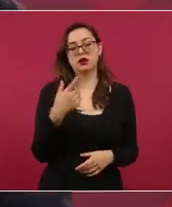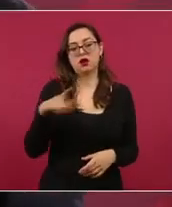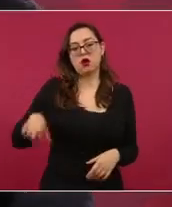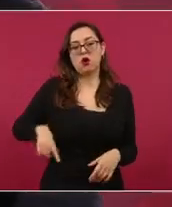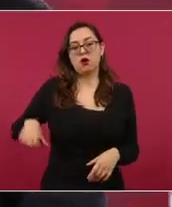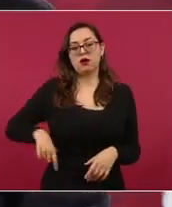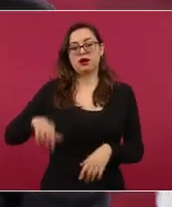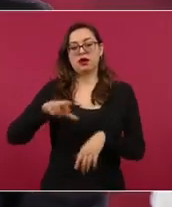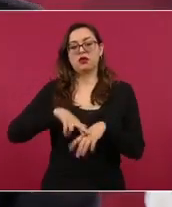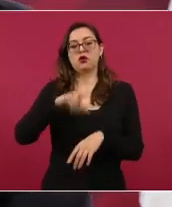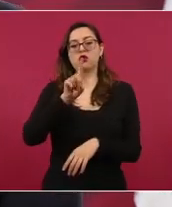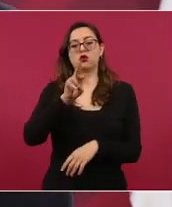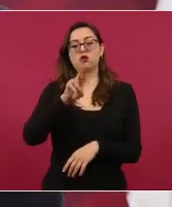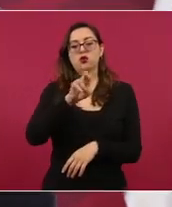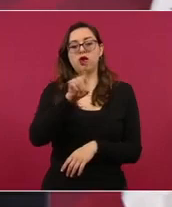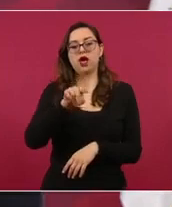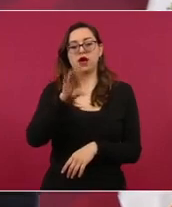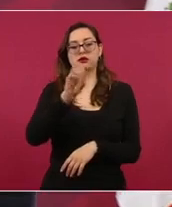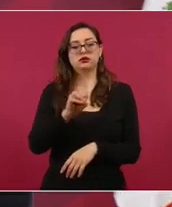apoyo,